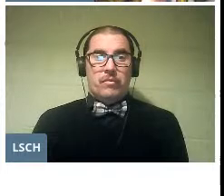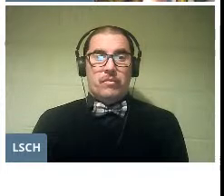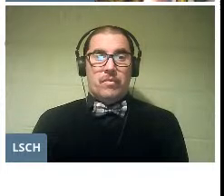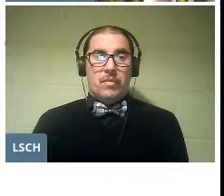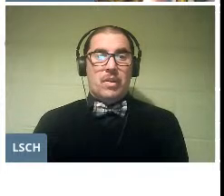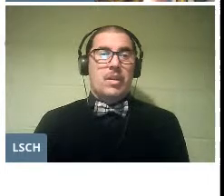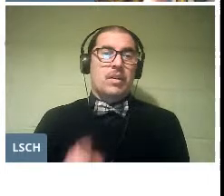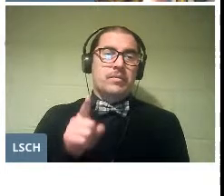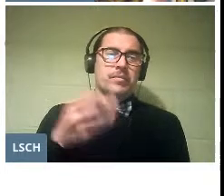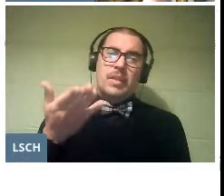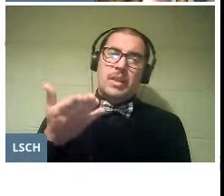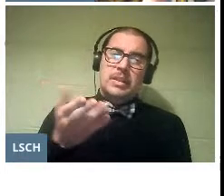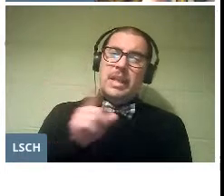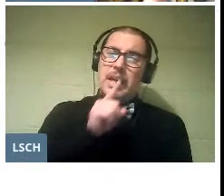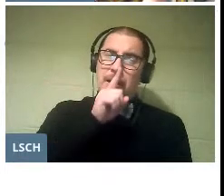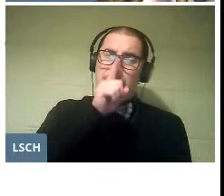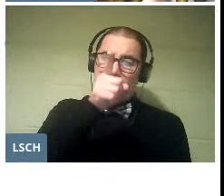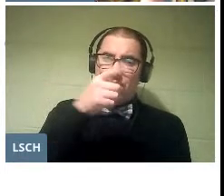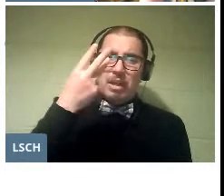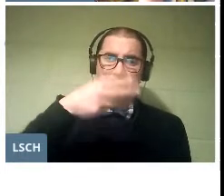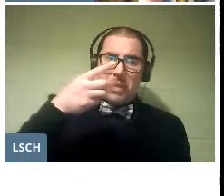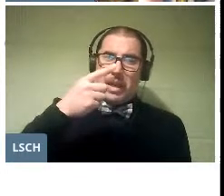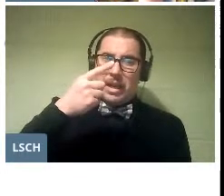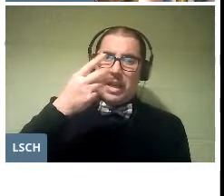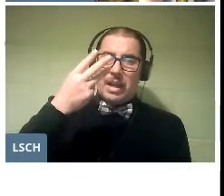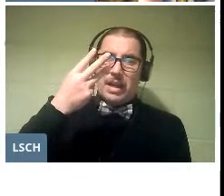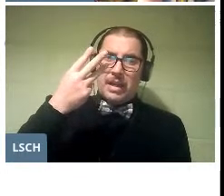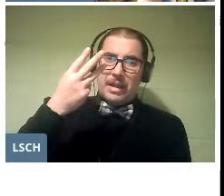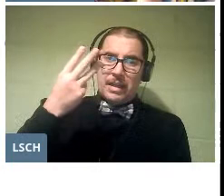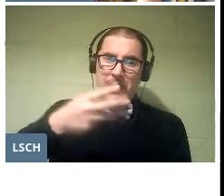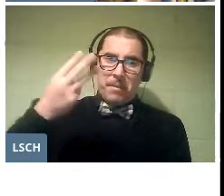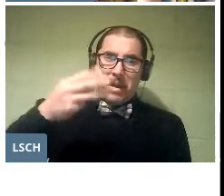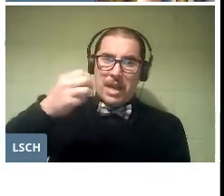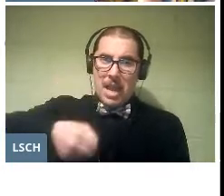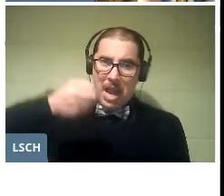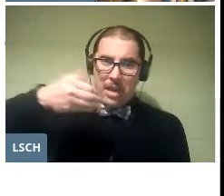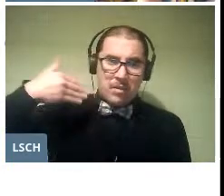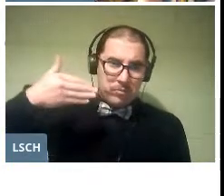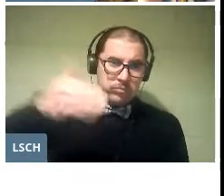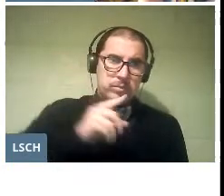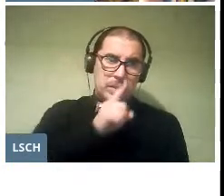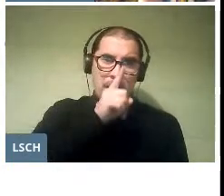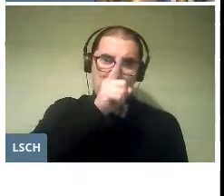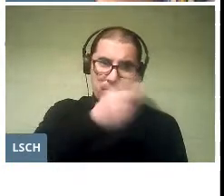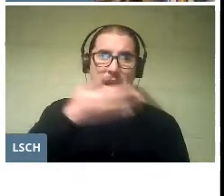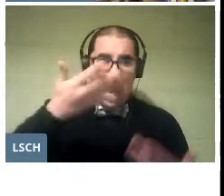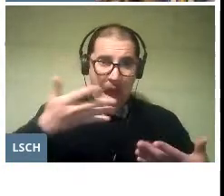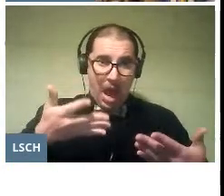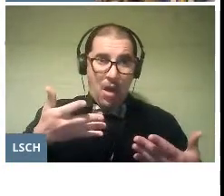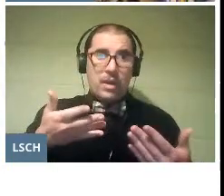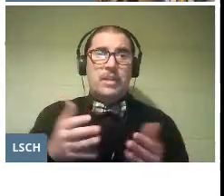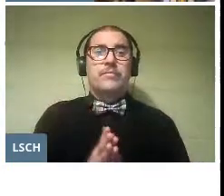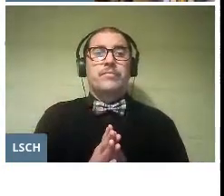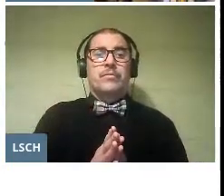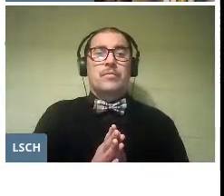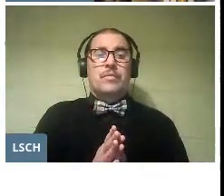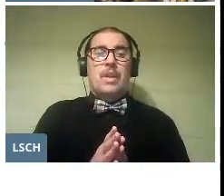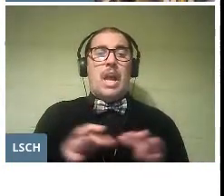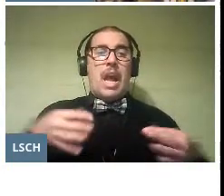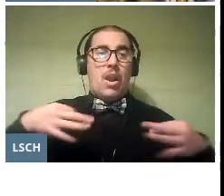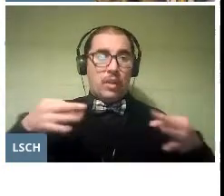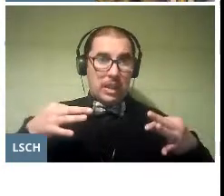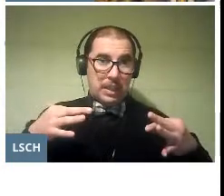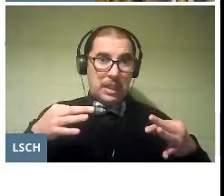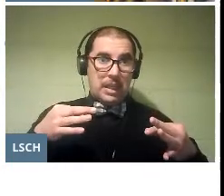Es algo de esa tradición, o mucho de esa tradición, se ve reflejado aún hoy en los textiles etnográficos